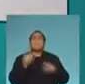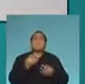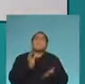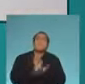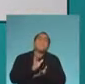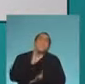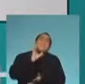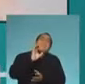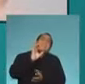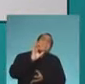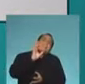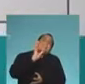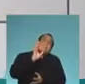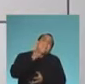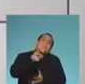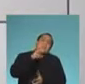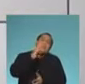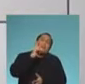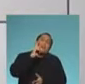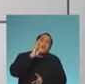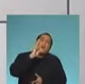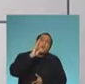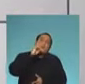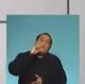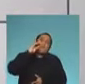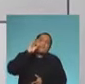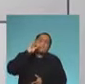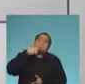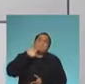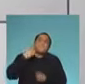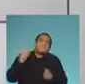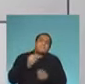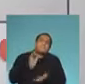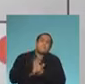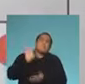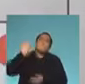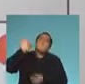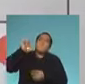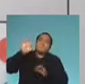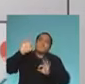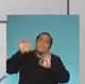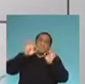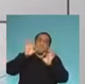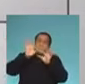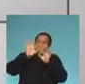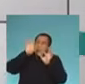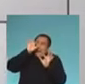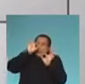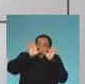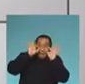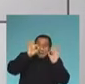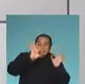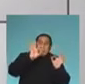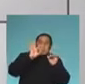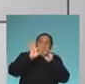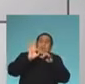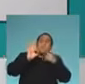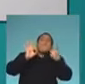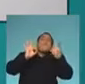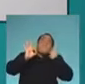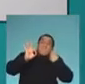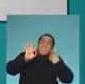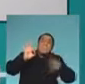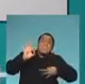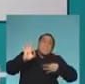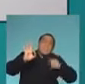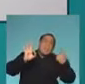pueda comprender, porque un virus sabemos que no tiene Totalmente. vida, sino que un virus es una partícula que tiene una cápside, pero que no tiene vida en sí.